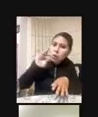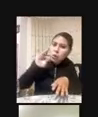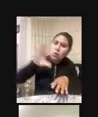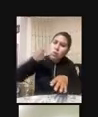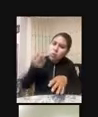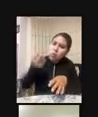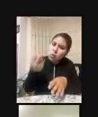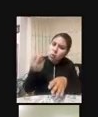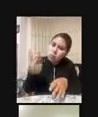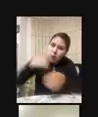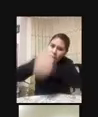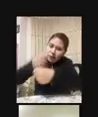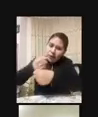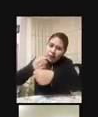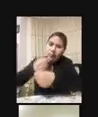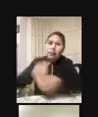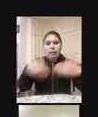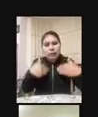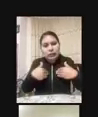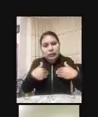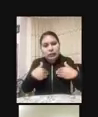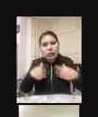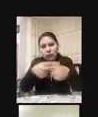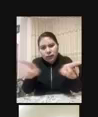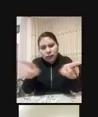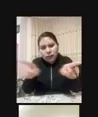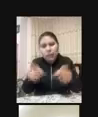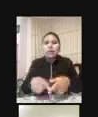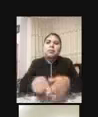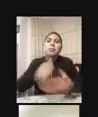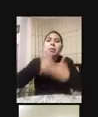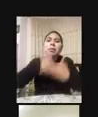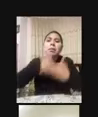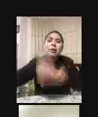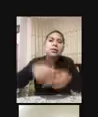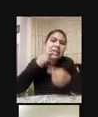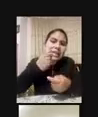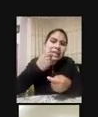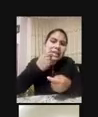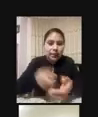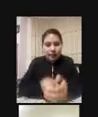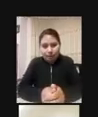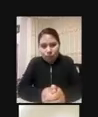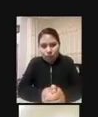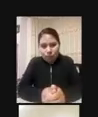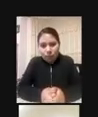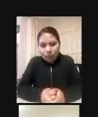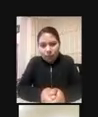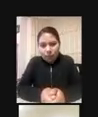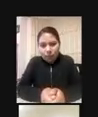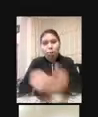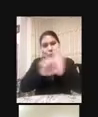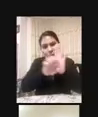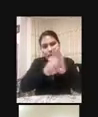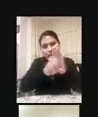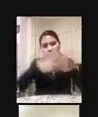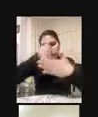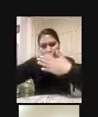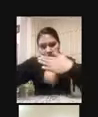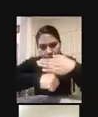diferentes técnicas y diferentes tips de cepillado. Por ejemplo, desde el nacimiento, el niño no presenta